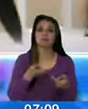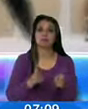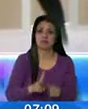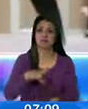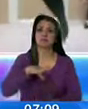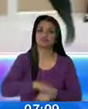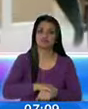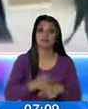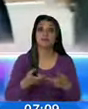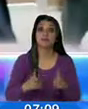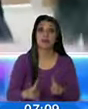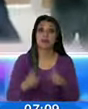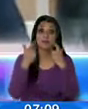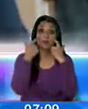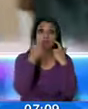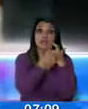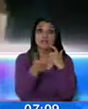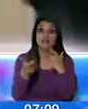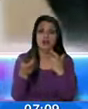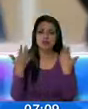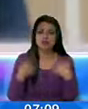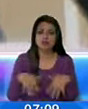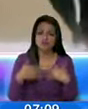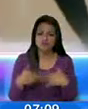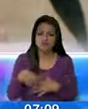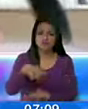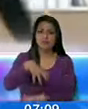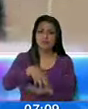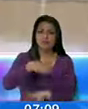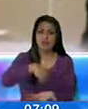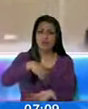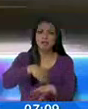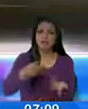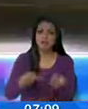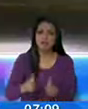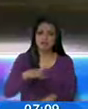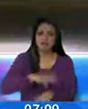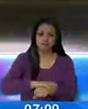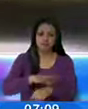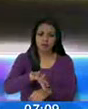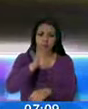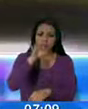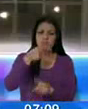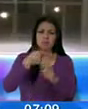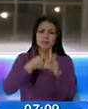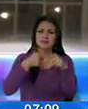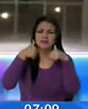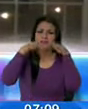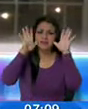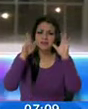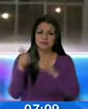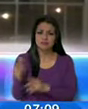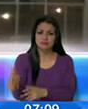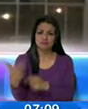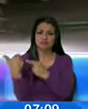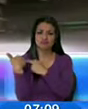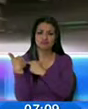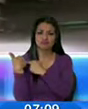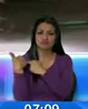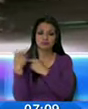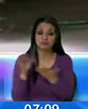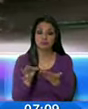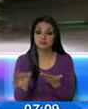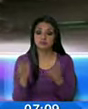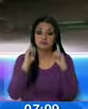una fiscal de la provincia de Manabí que llevaba el caso de la avioneta con droga encontrada en el mes de diciembre en el cantón San Vicente con